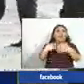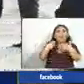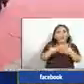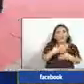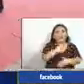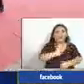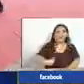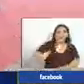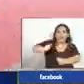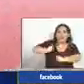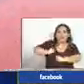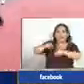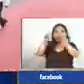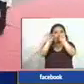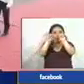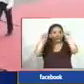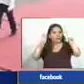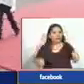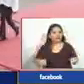Militar.